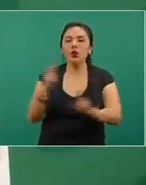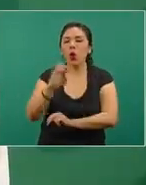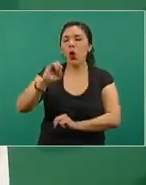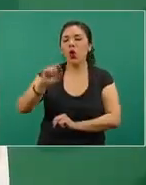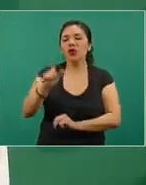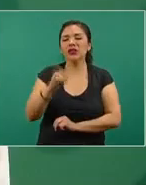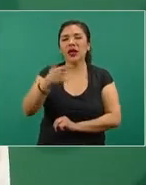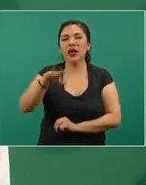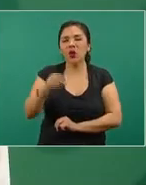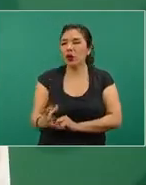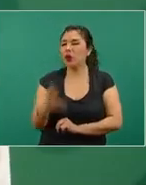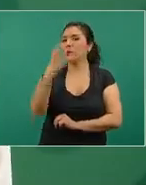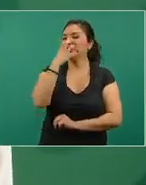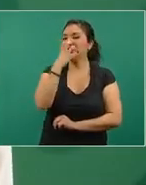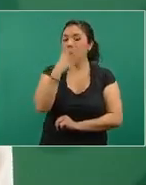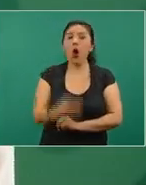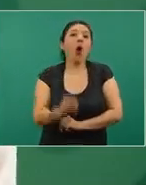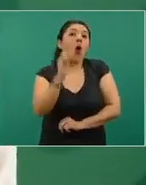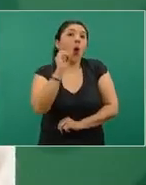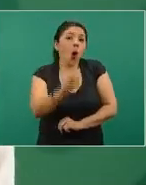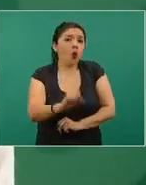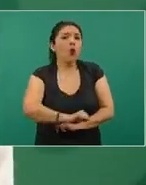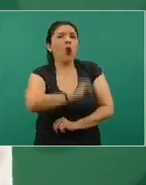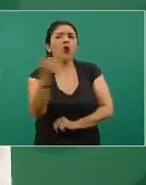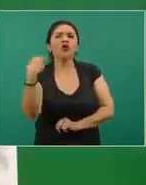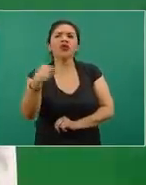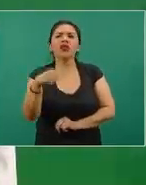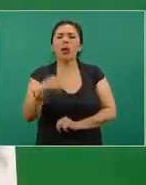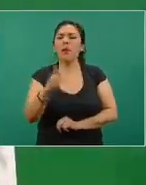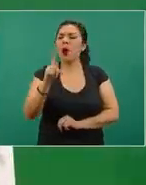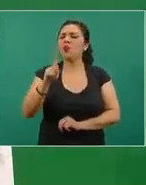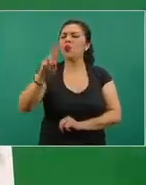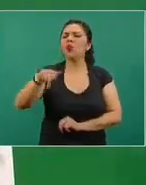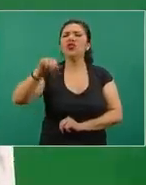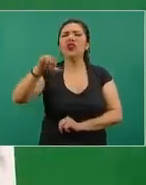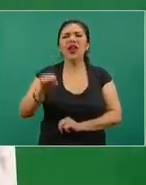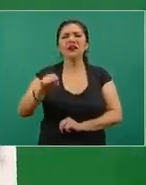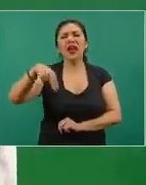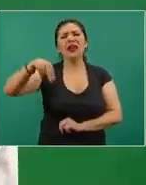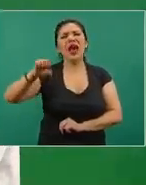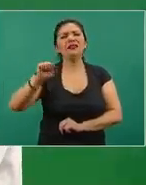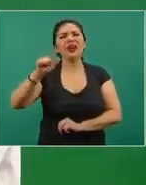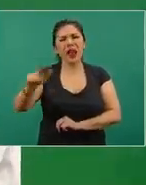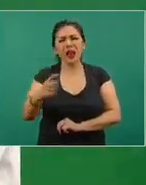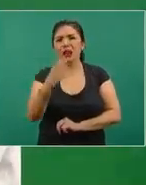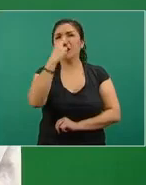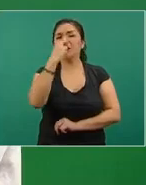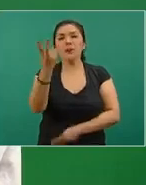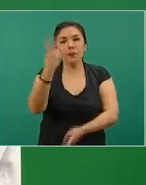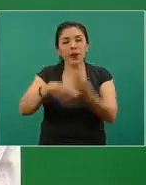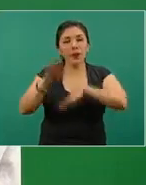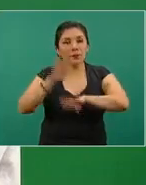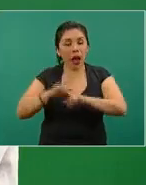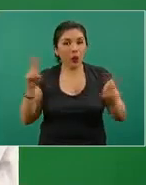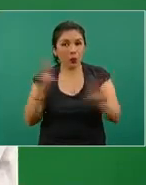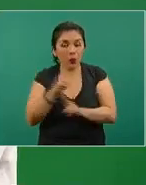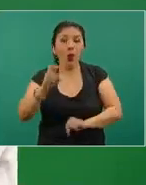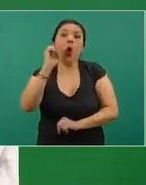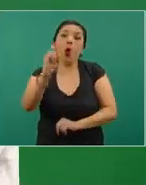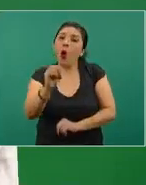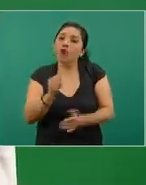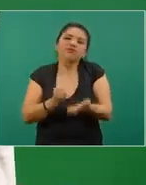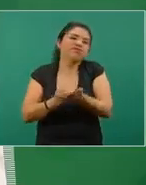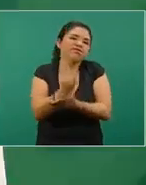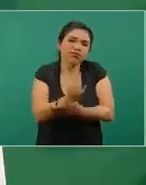en el aire inspirado, o se utiliza un dispositivo que se llama puntas nasales de alto flujo, o bien se requiere la intubación. Y aquí